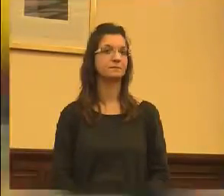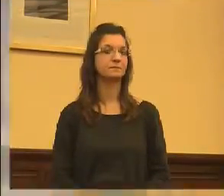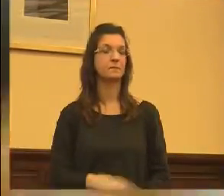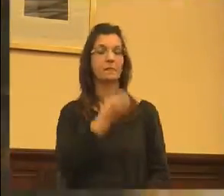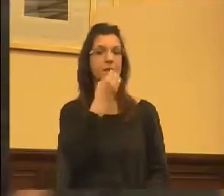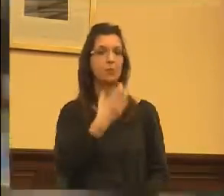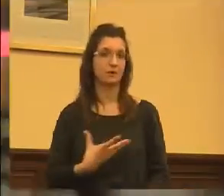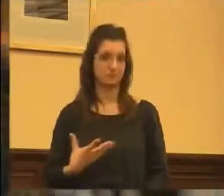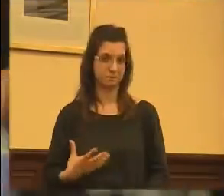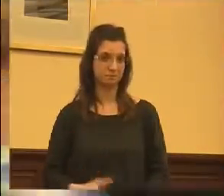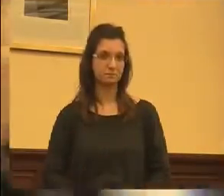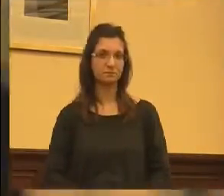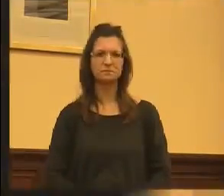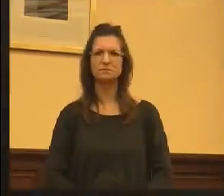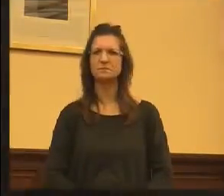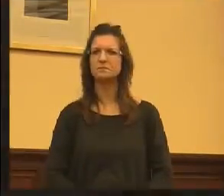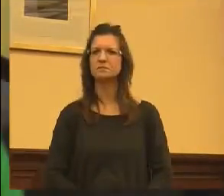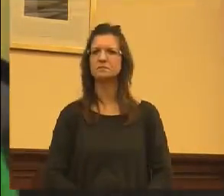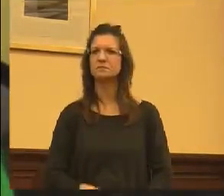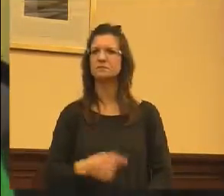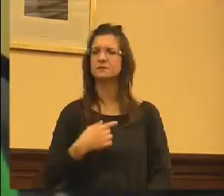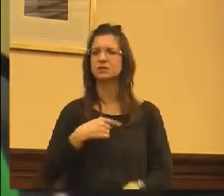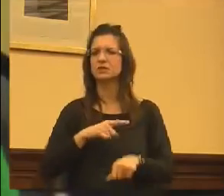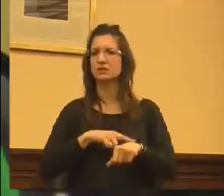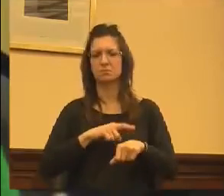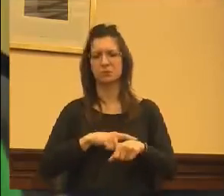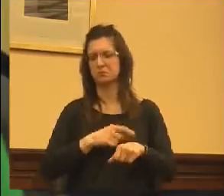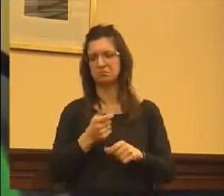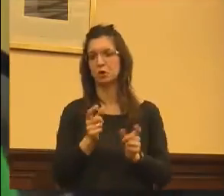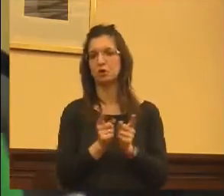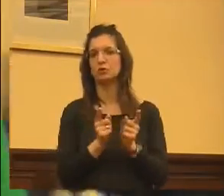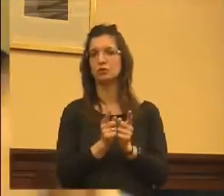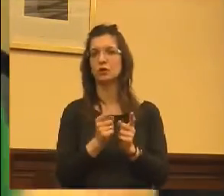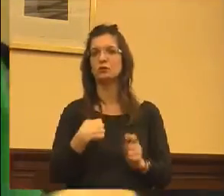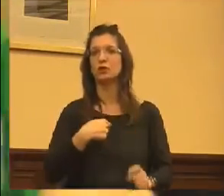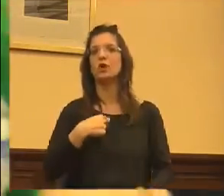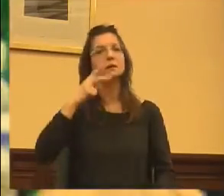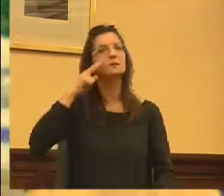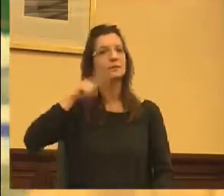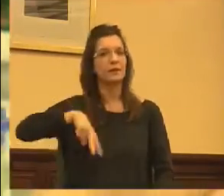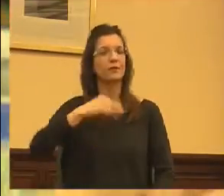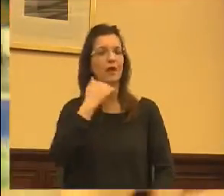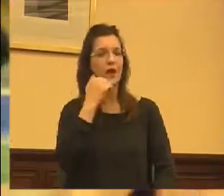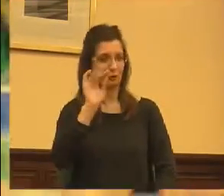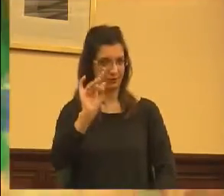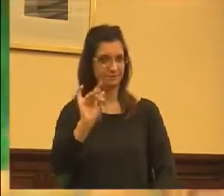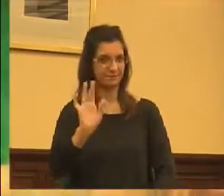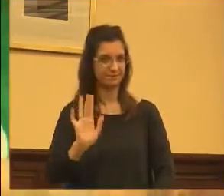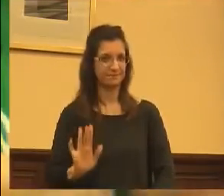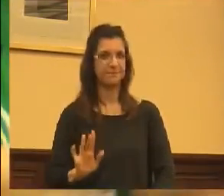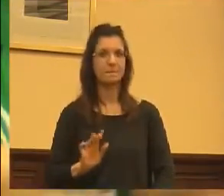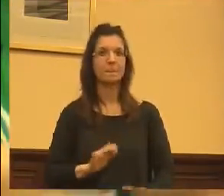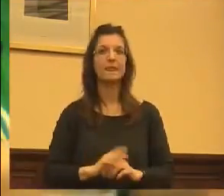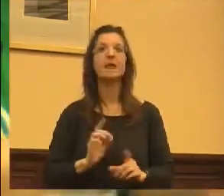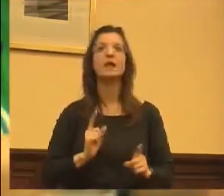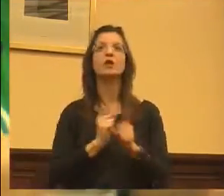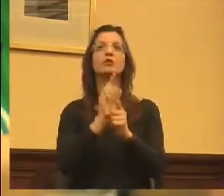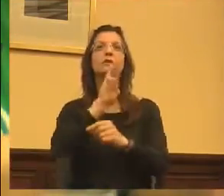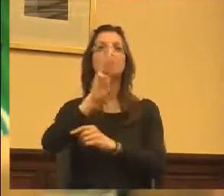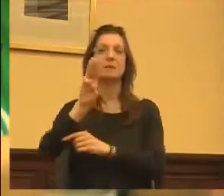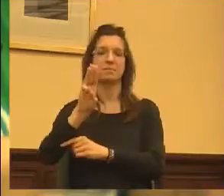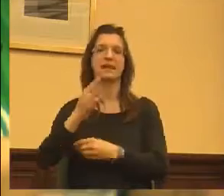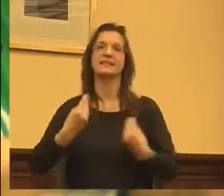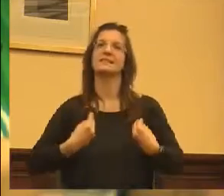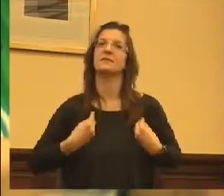Bueno, no voy a agotar mucho tiempo. Lo que sí que le reconozco es una cosa, que contra el PP se vive mucho